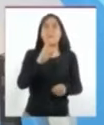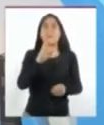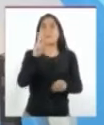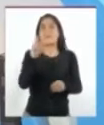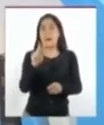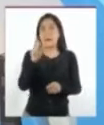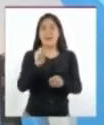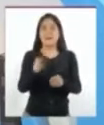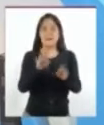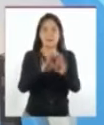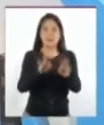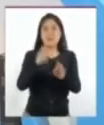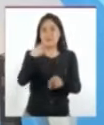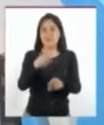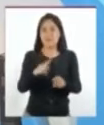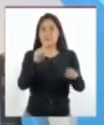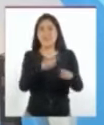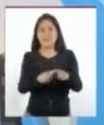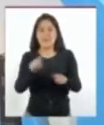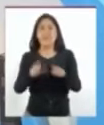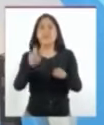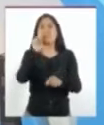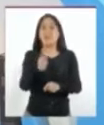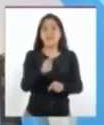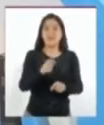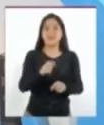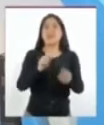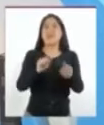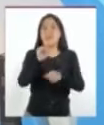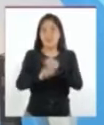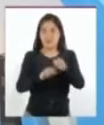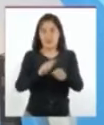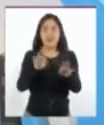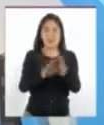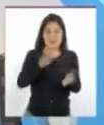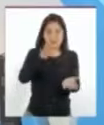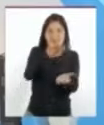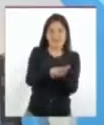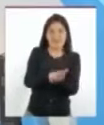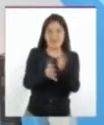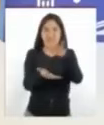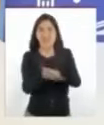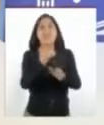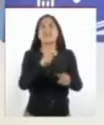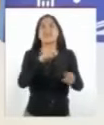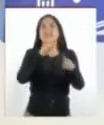plantas, medicinales y una pisada humana, entre otros artefactos.